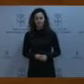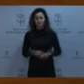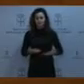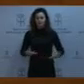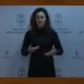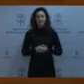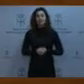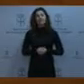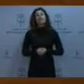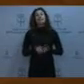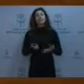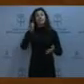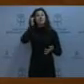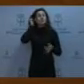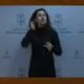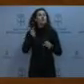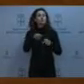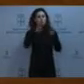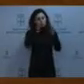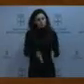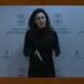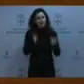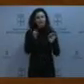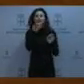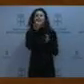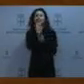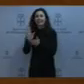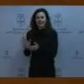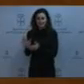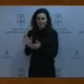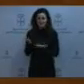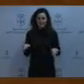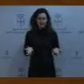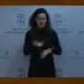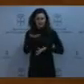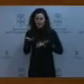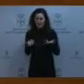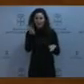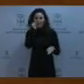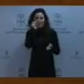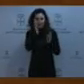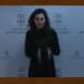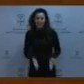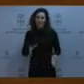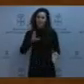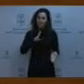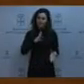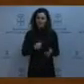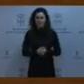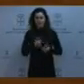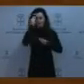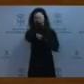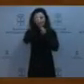Y, claro, puso usted unos ejemplos, señor Fernández, que debería